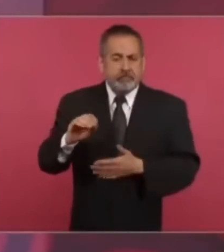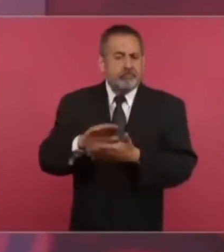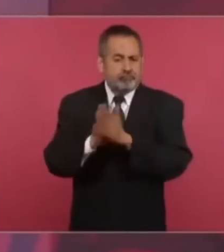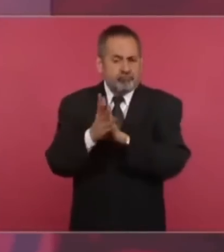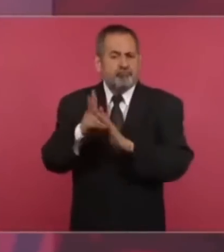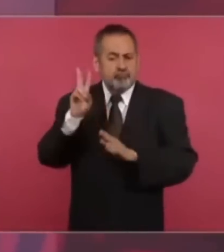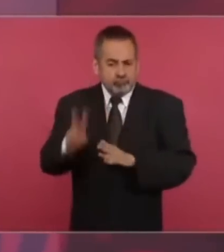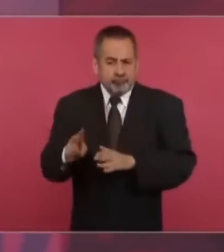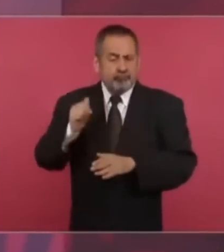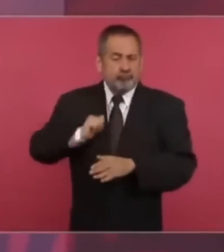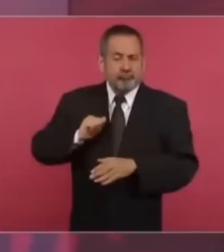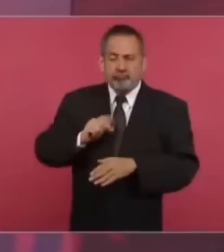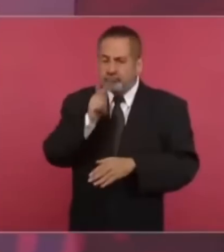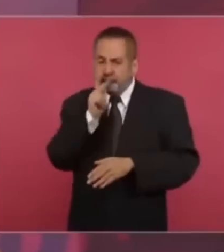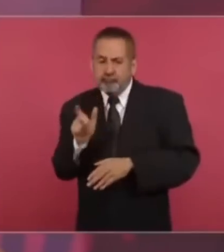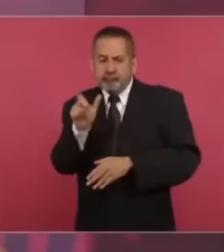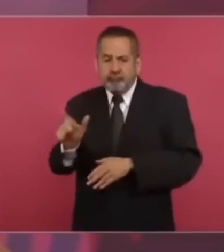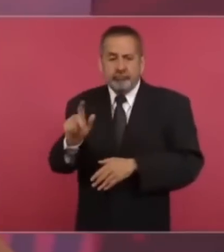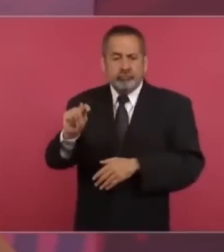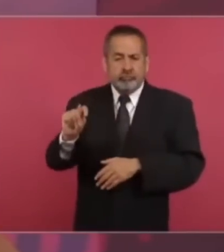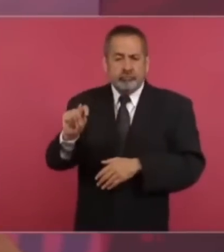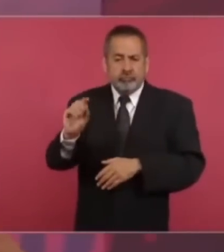Totonaco,